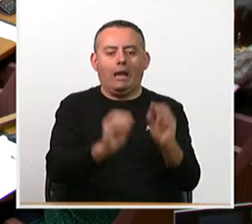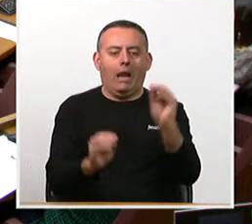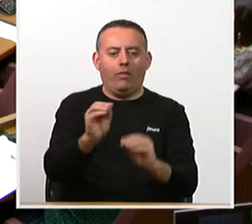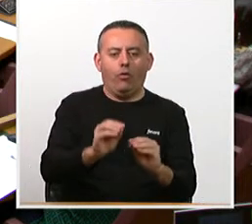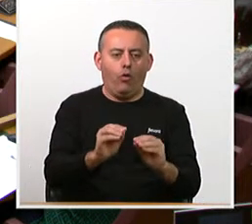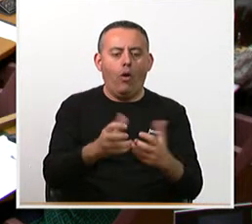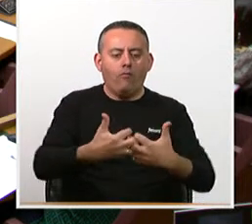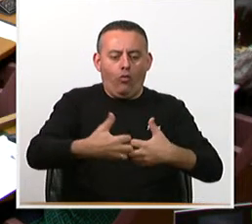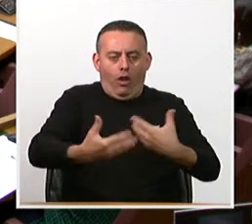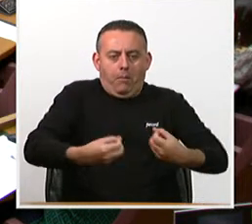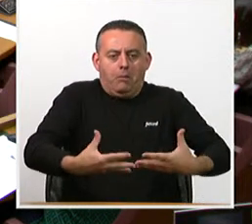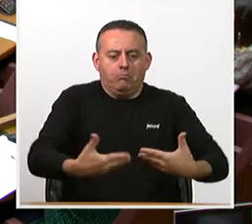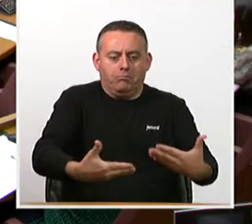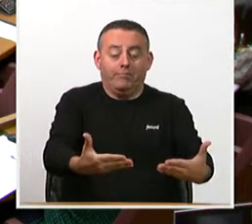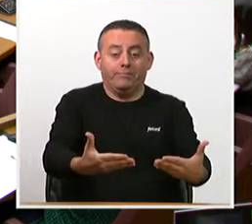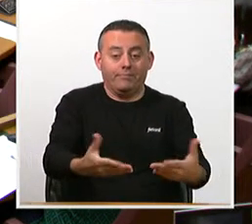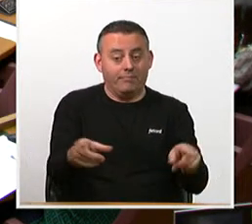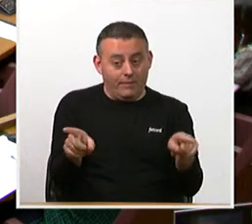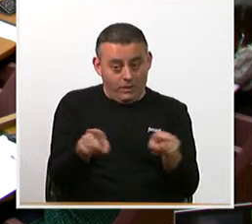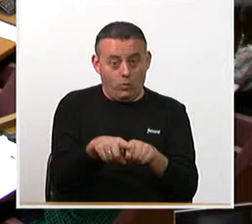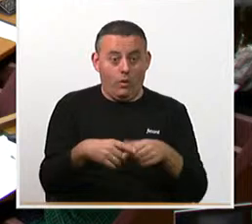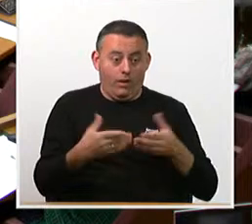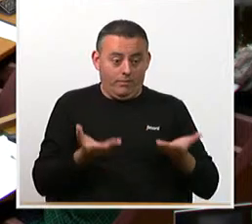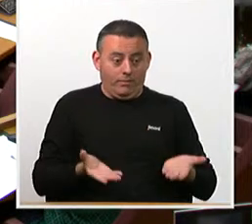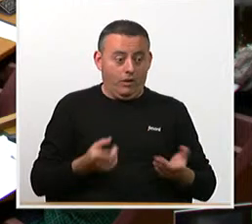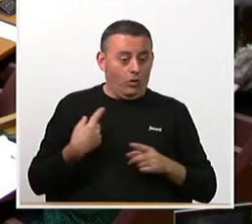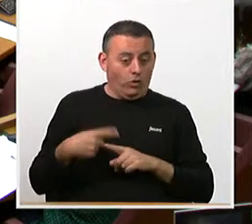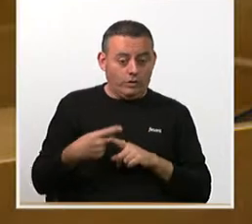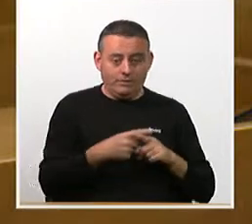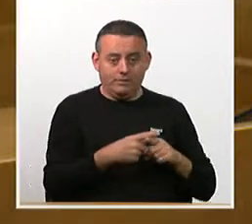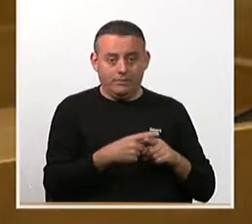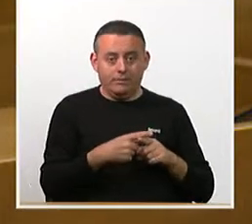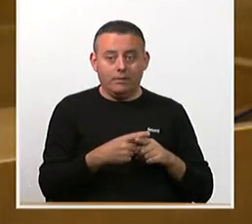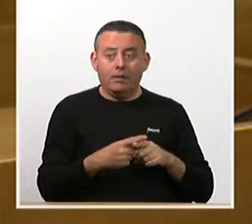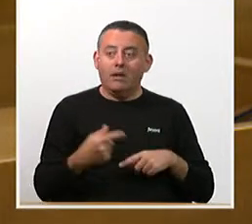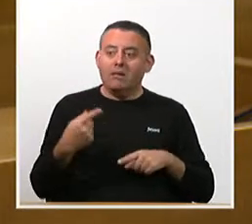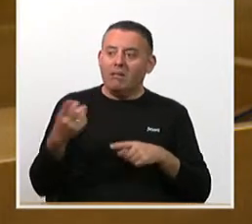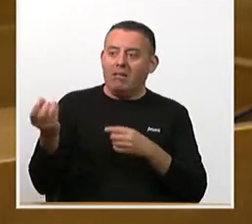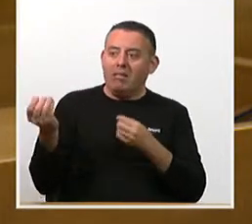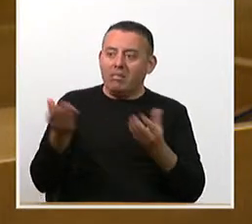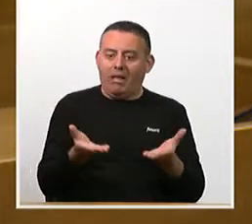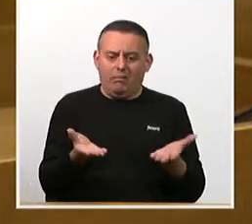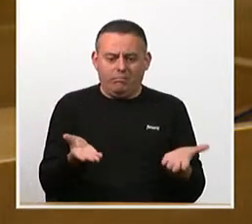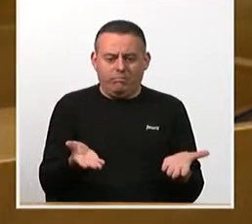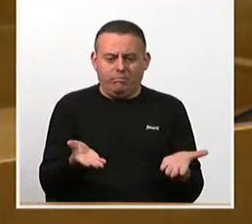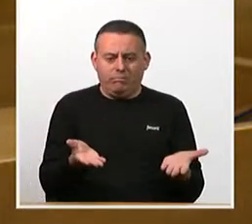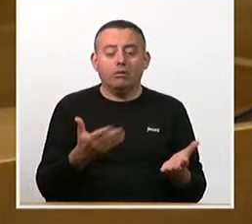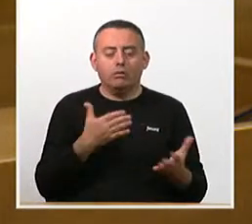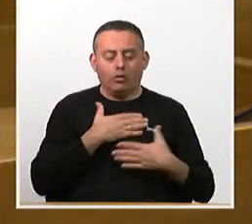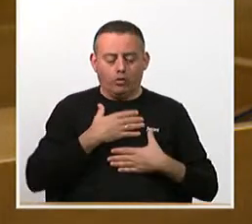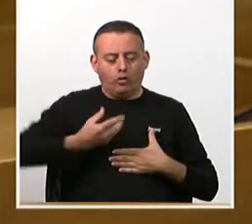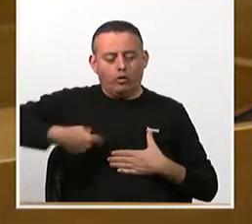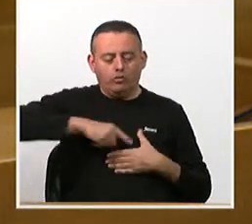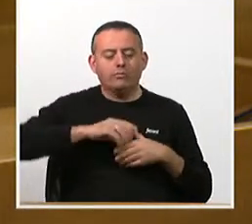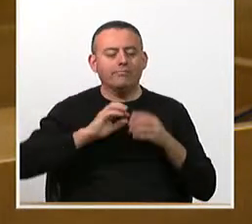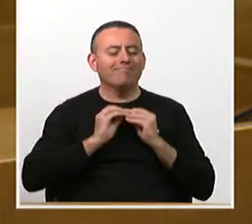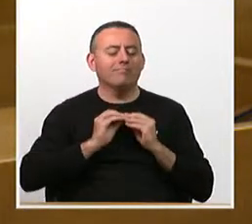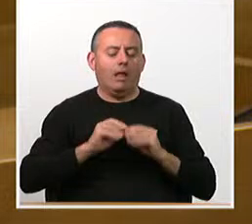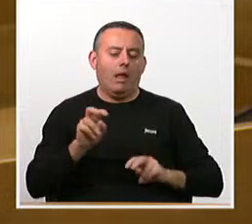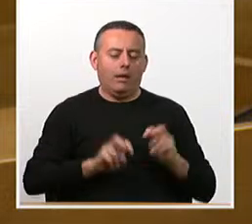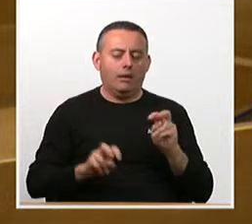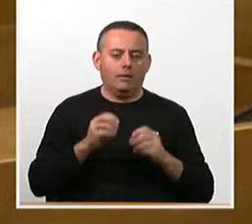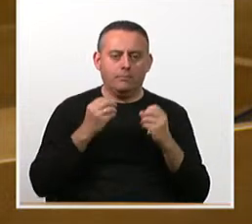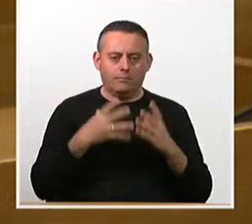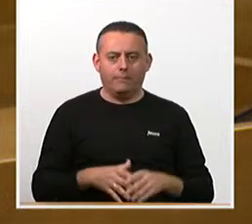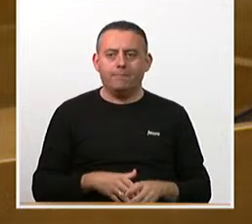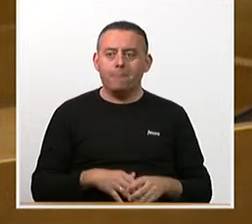digitalización es uno de los caminos fundamentales que hay que conseguir para para mejorar la justicia y eso es lo que estamos haciendo y haremos durante